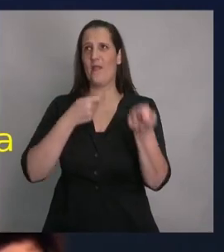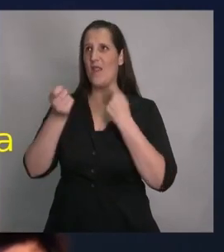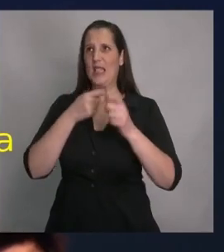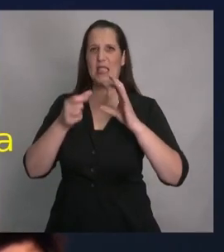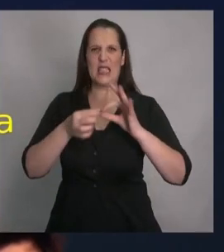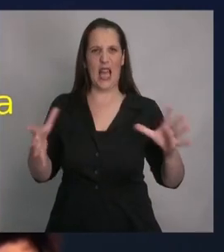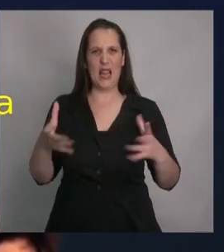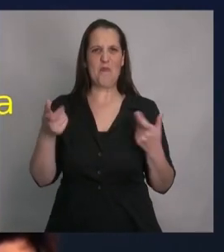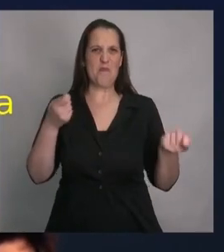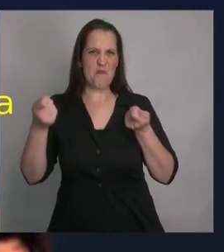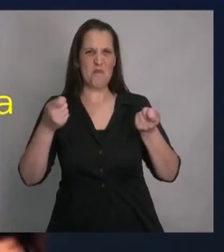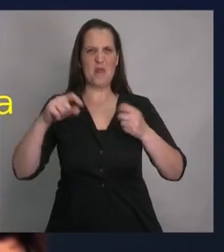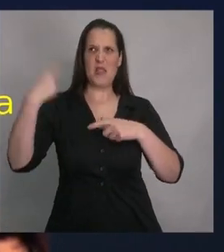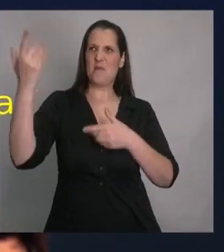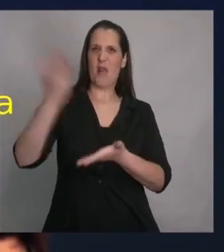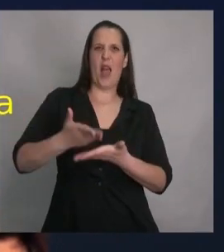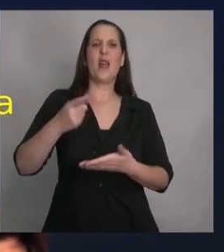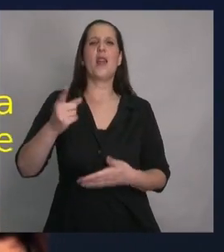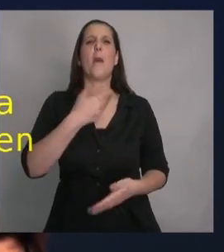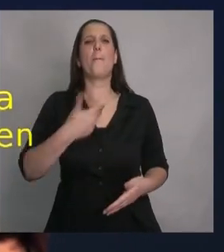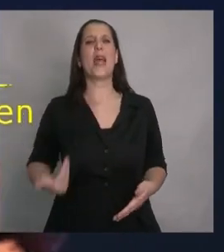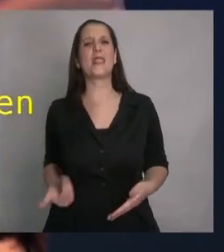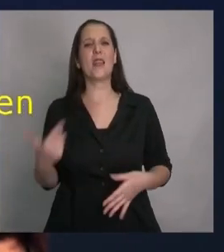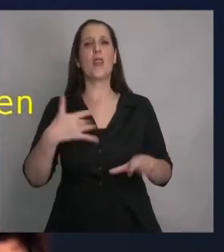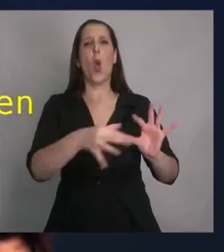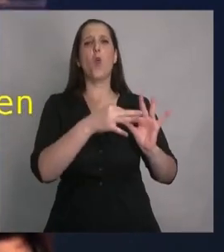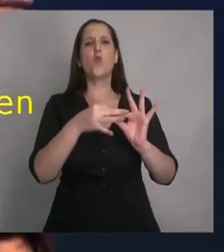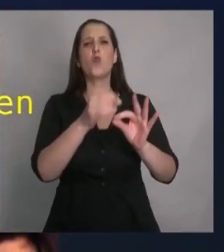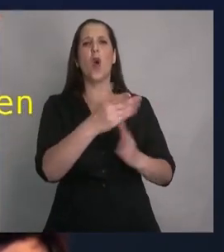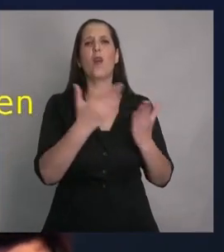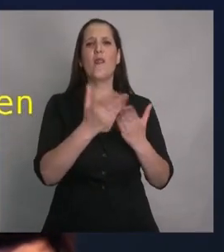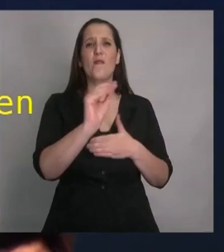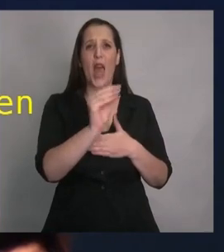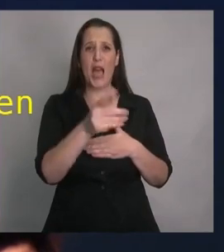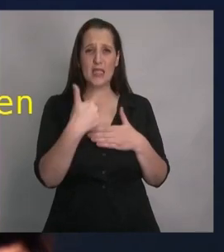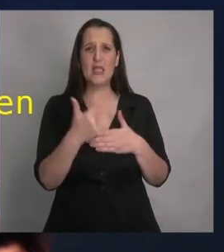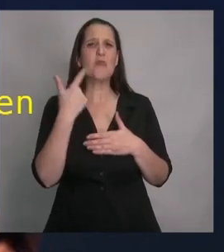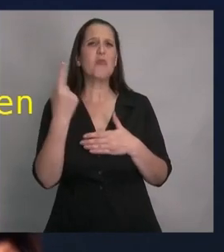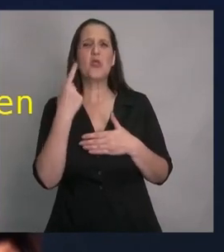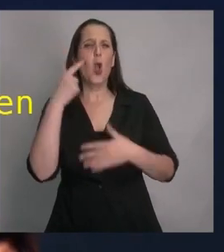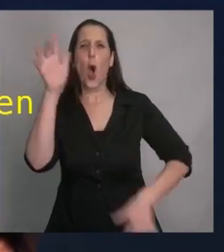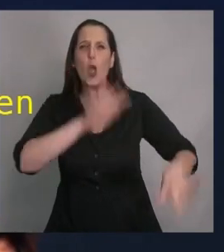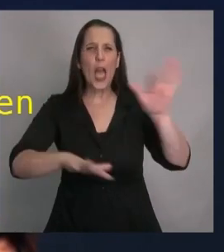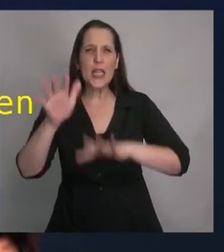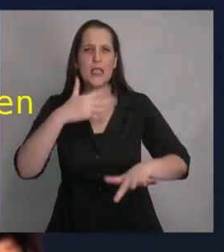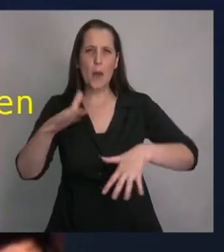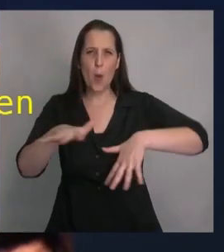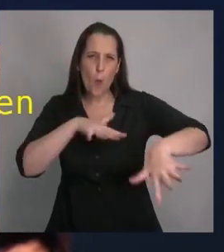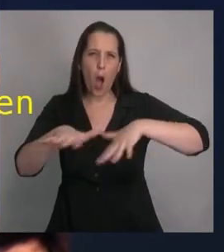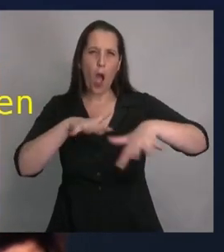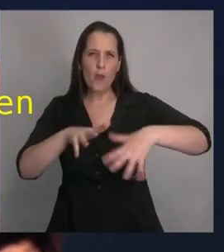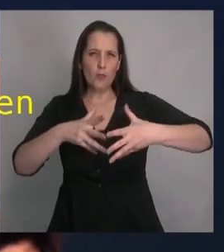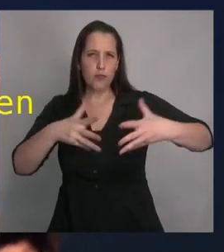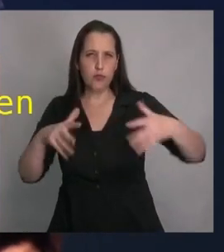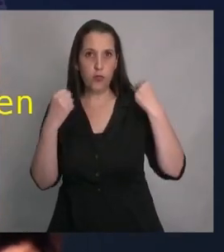Brasil y hicimos manifestaciones gigantescas y colocamos para fuera el presidente Colo de